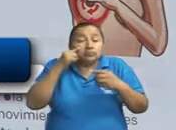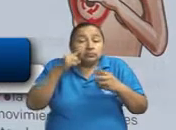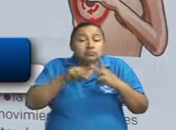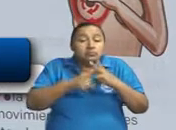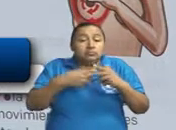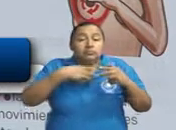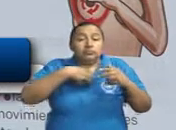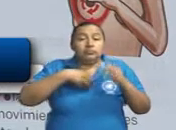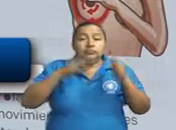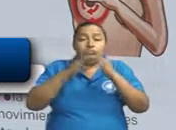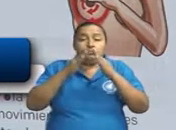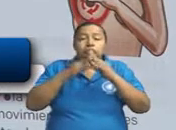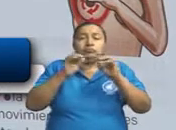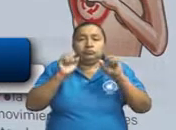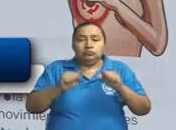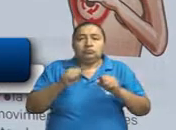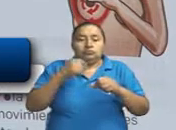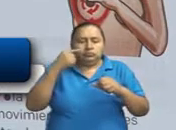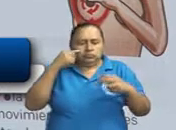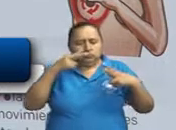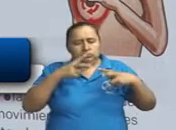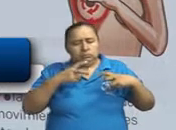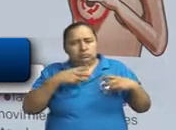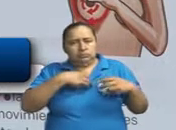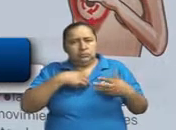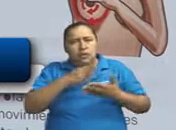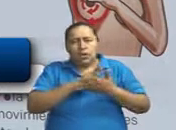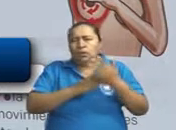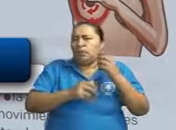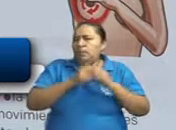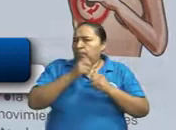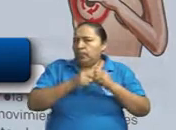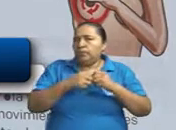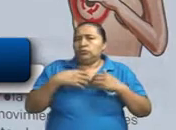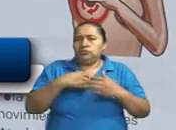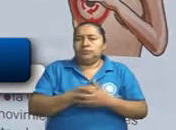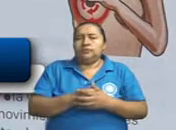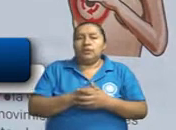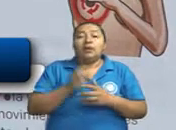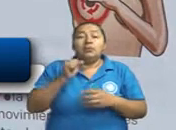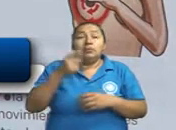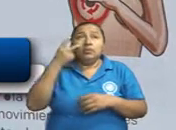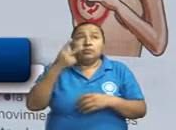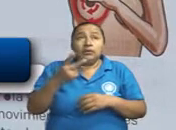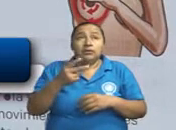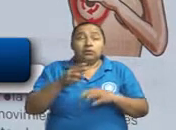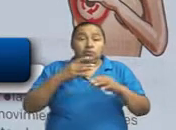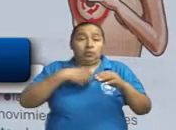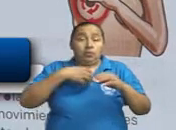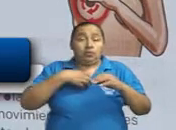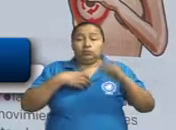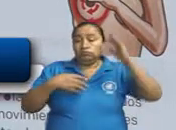casa puede incluso ya detectarse alguna anomalía. Ahí vemos en la gráfica cómo se hace